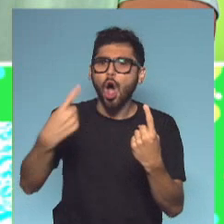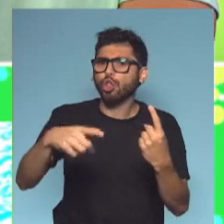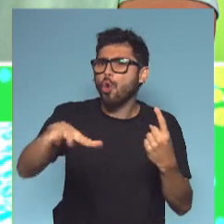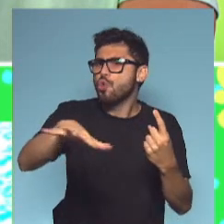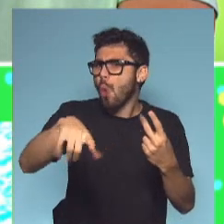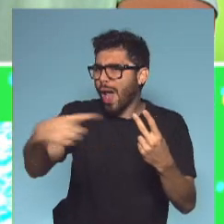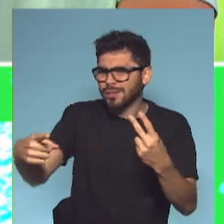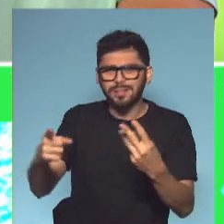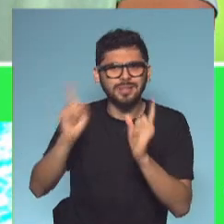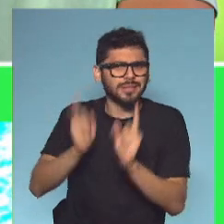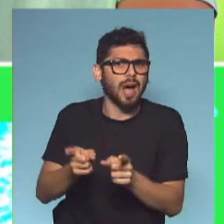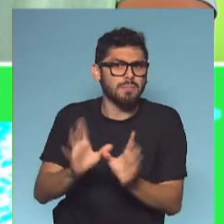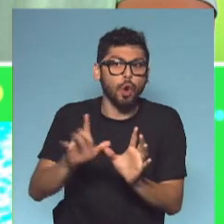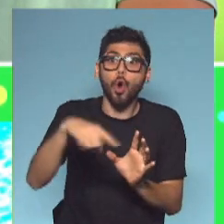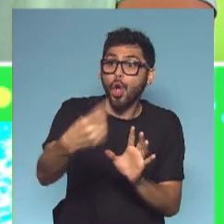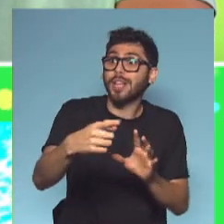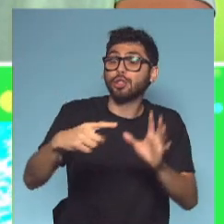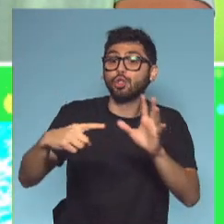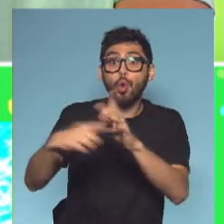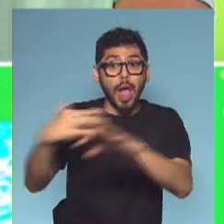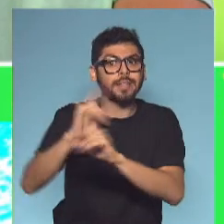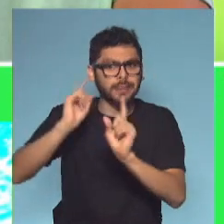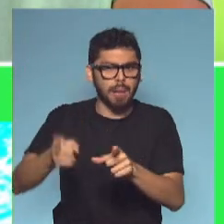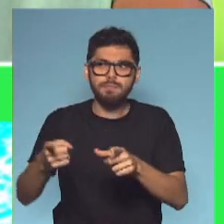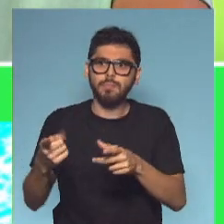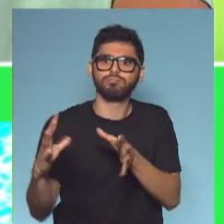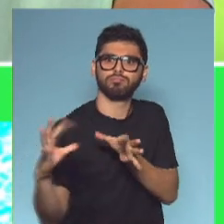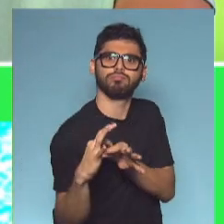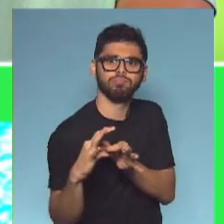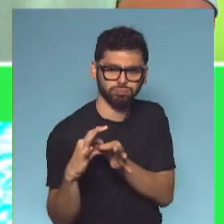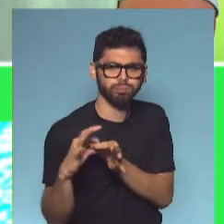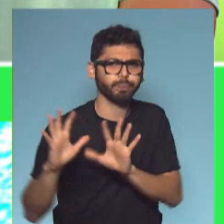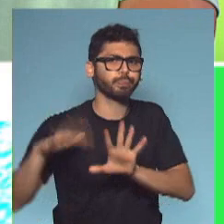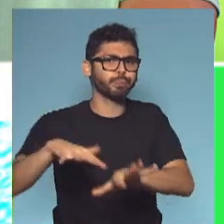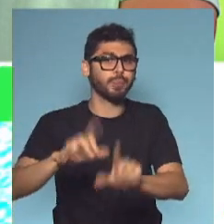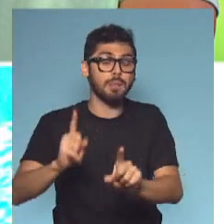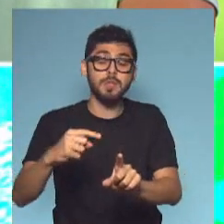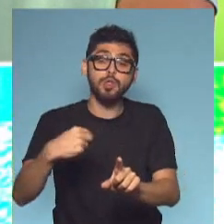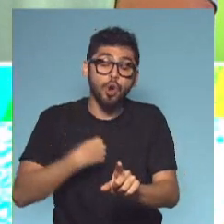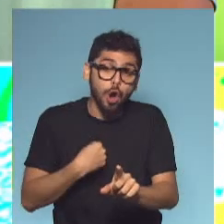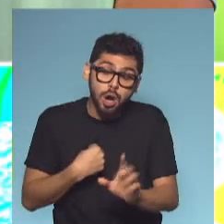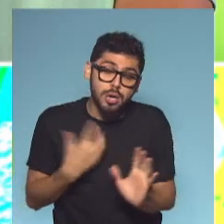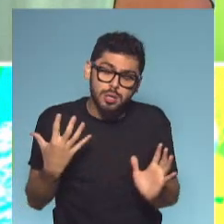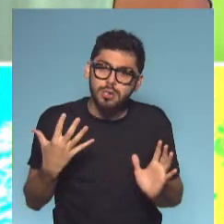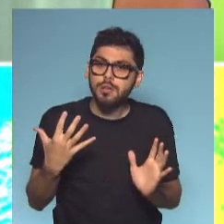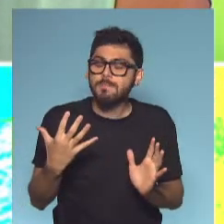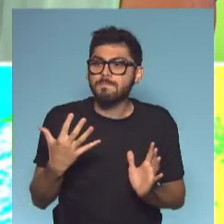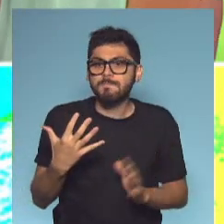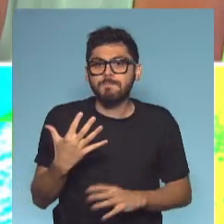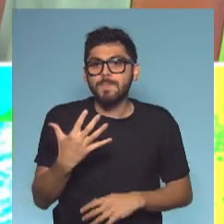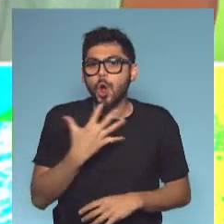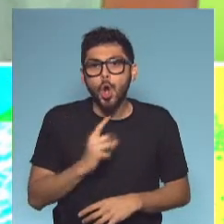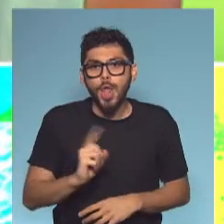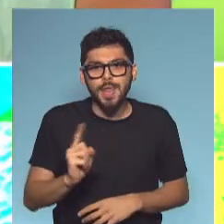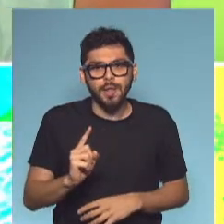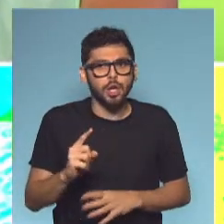otras ciudades se han volcado y están muy unidas también con nosotros. Y yo no entiendo todavía muy bien el por qué siempre la piedra en